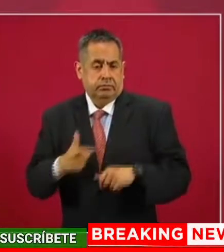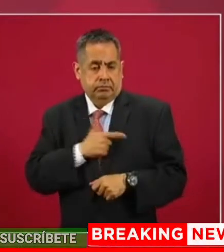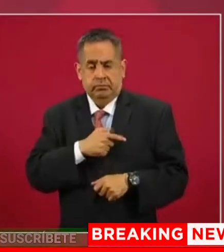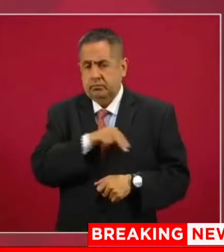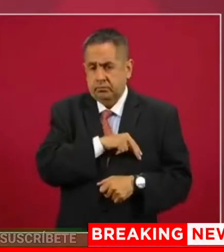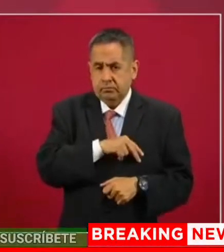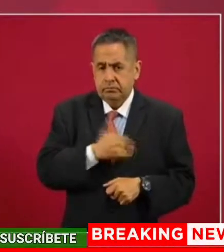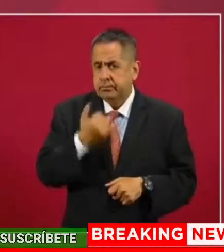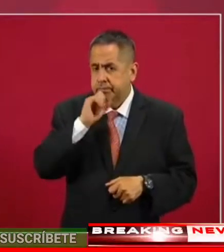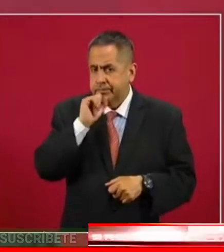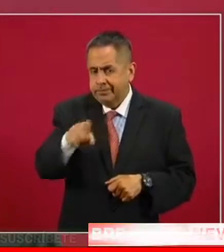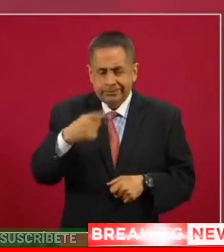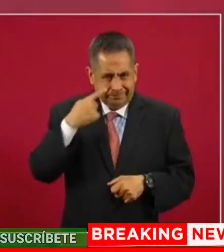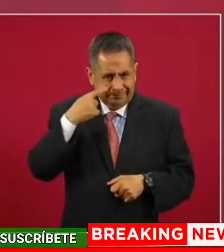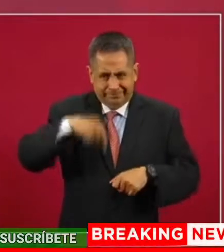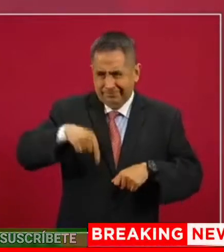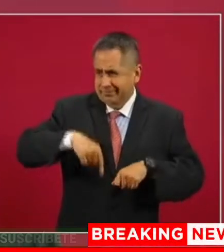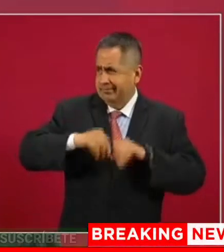visto aquí,